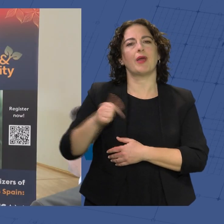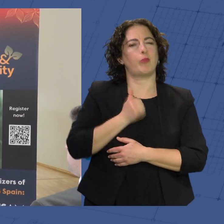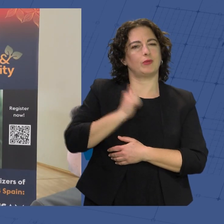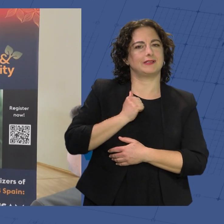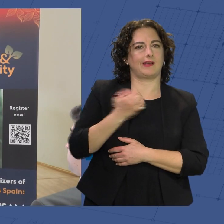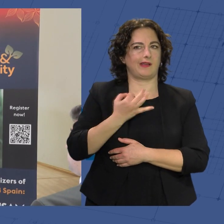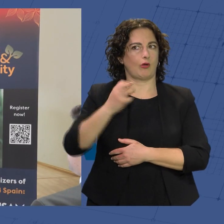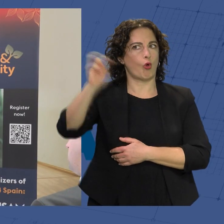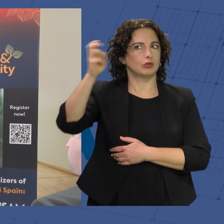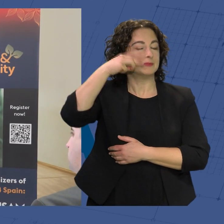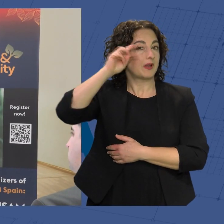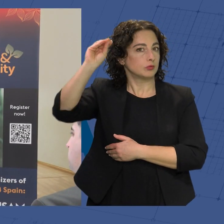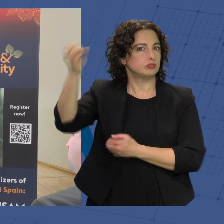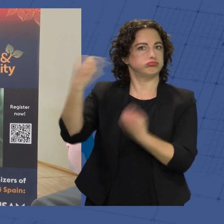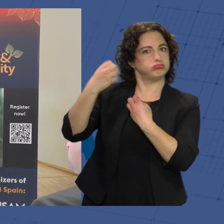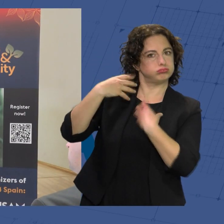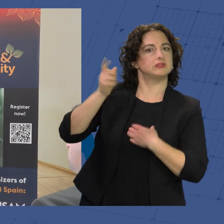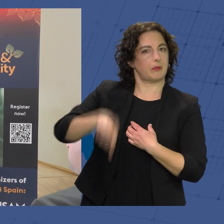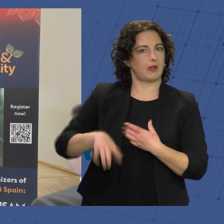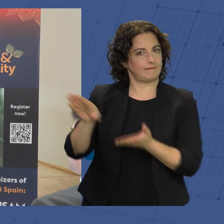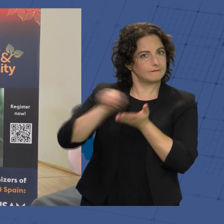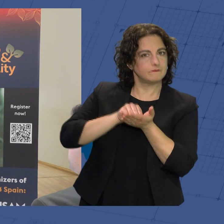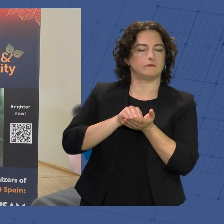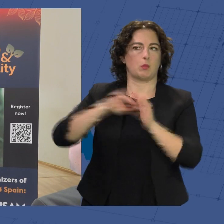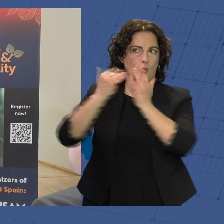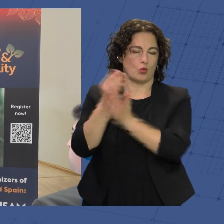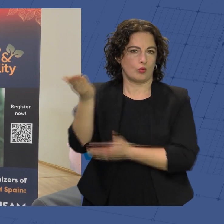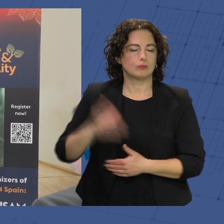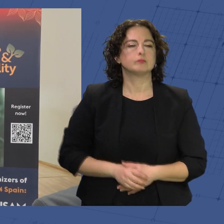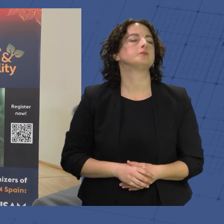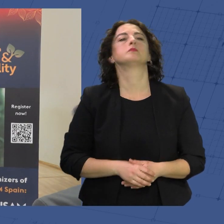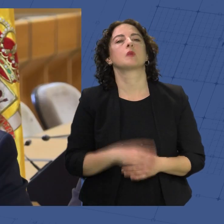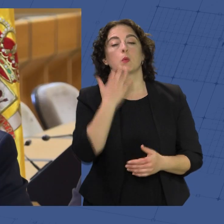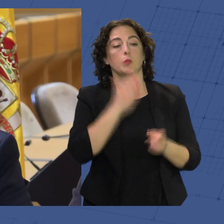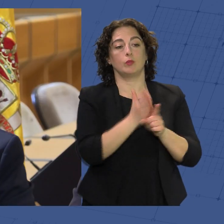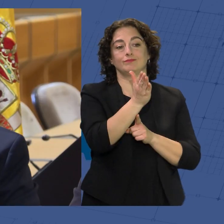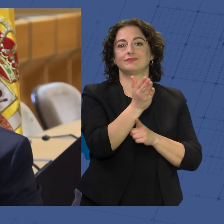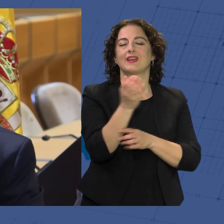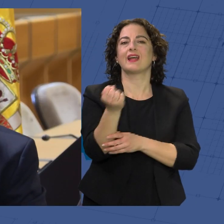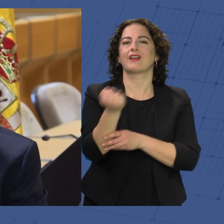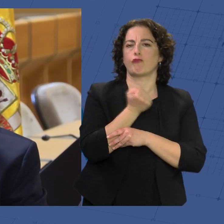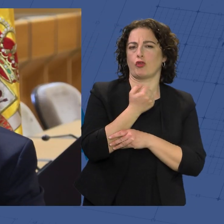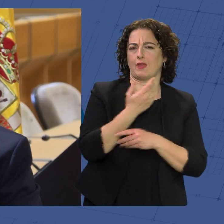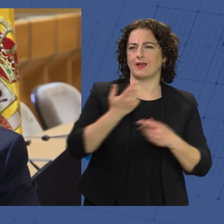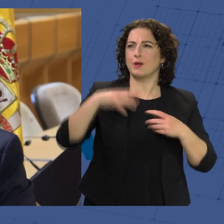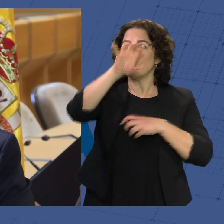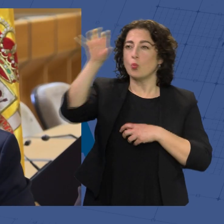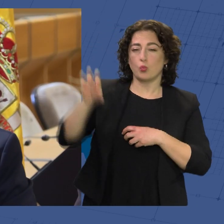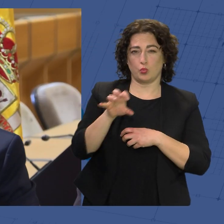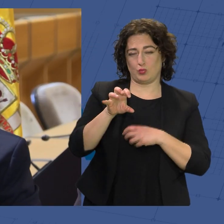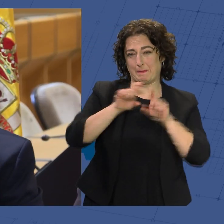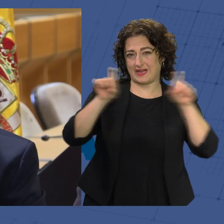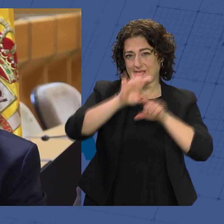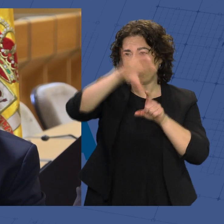de otras muchas experiencias que se llevan a cabo en el mundo. Por un lado, para reforzar a las multinacionales que están ya aquí